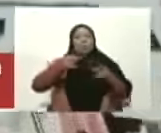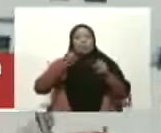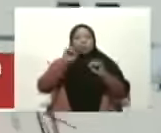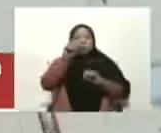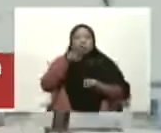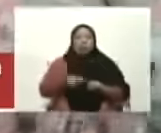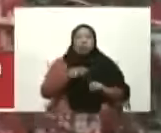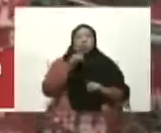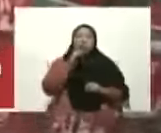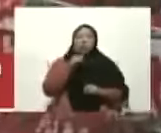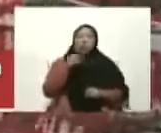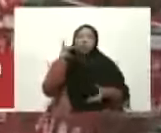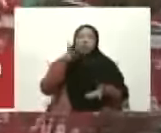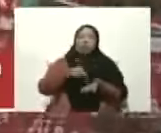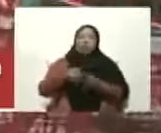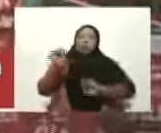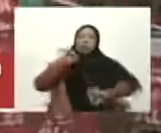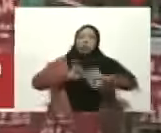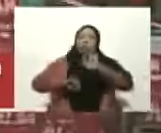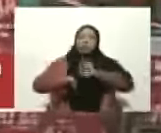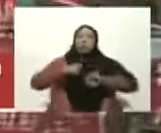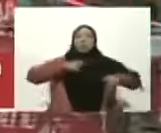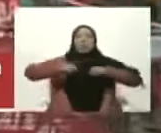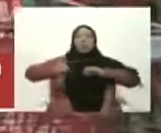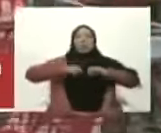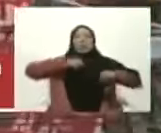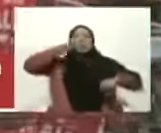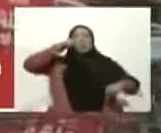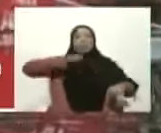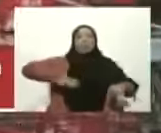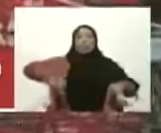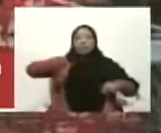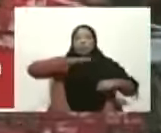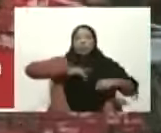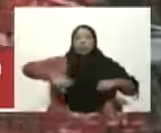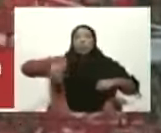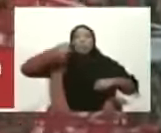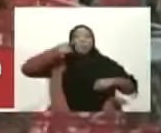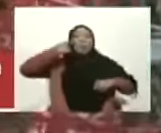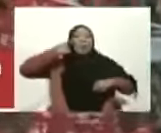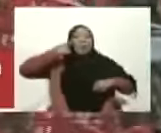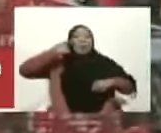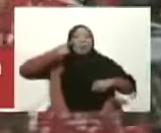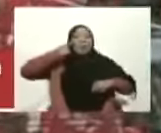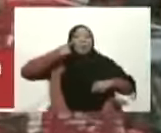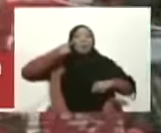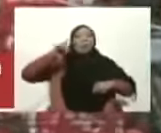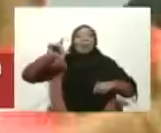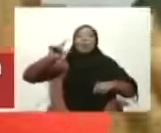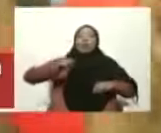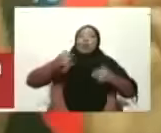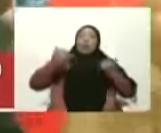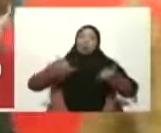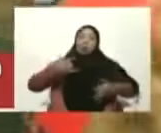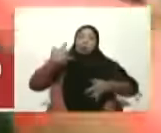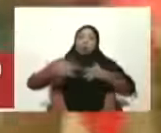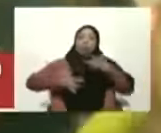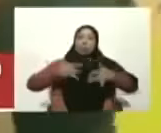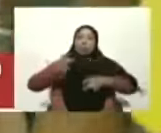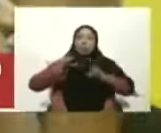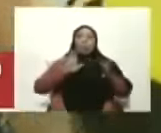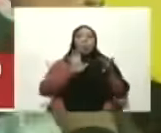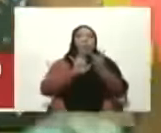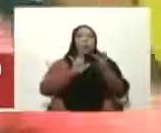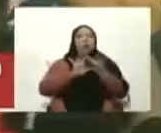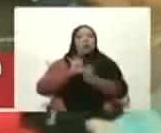voz y defender la organización popular. Vemos las imágenes. En pocos minutos estaremos haciendo el contacto